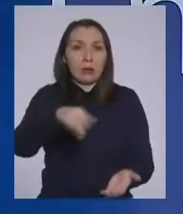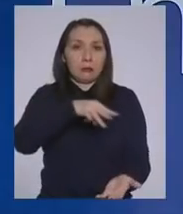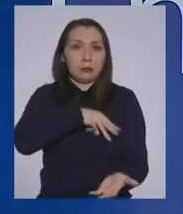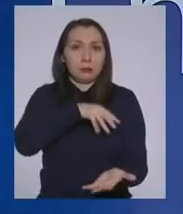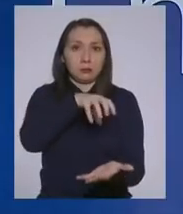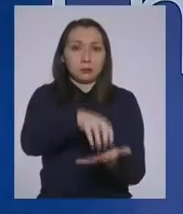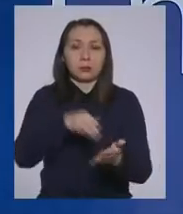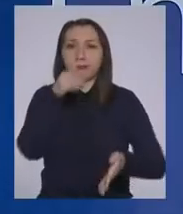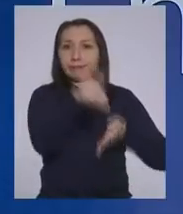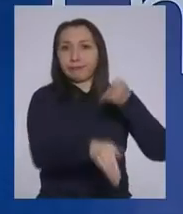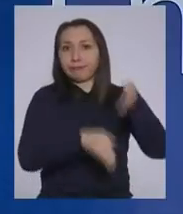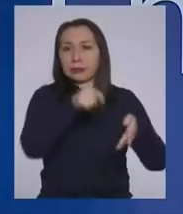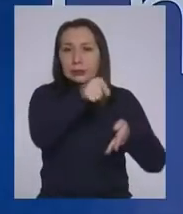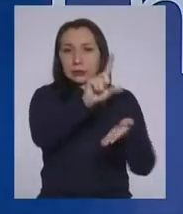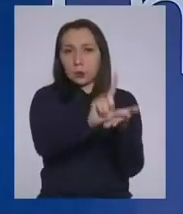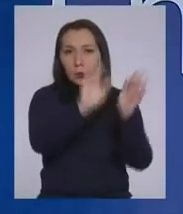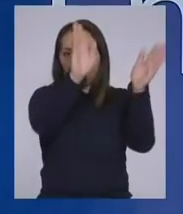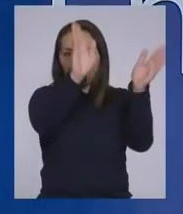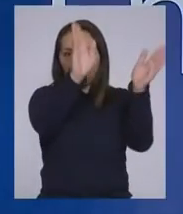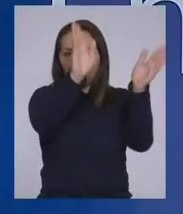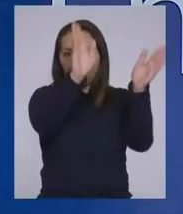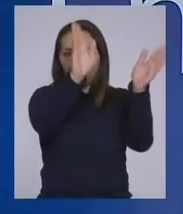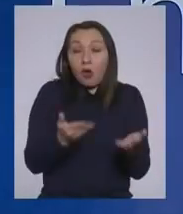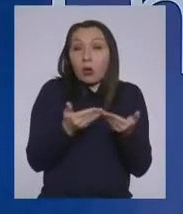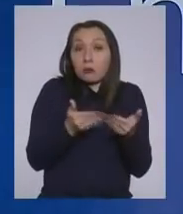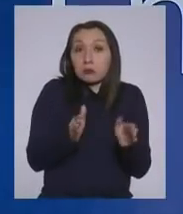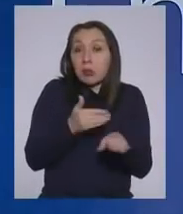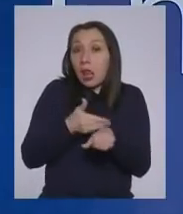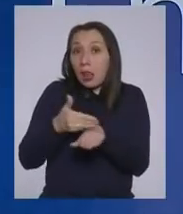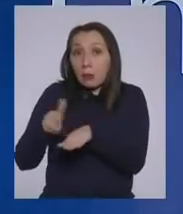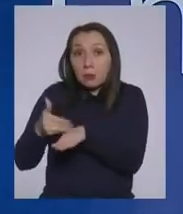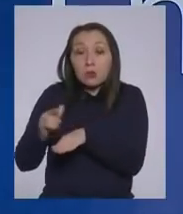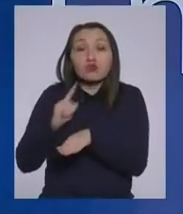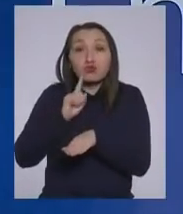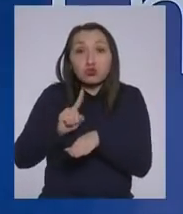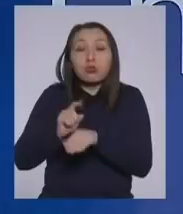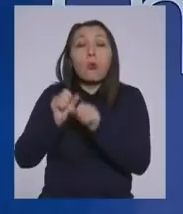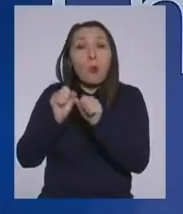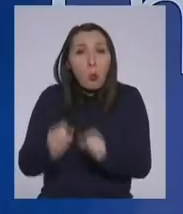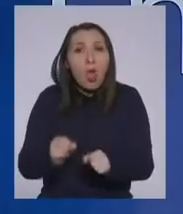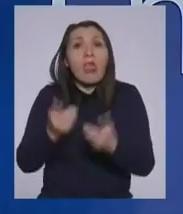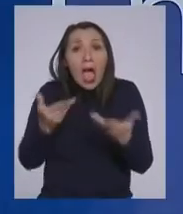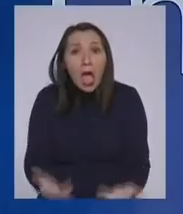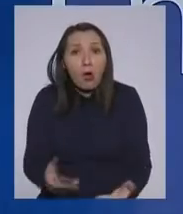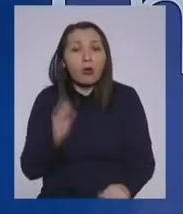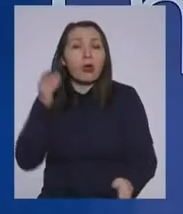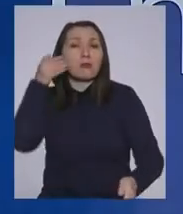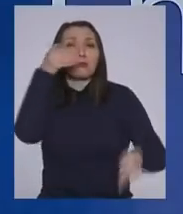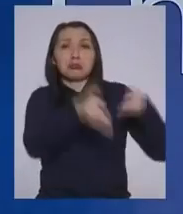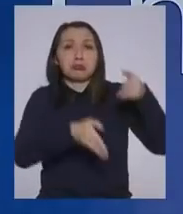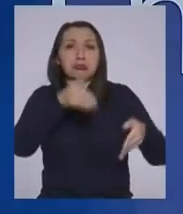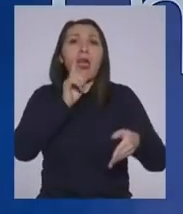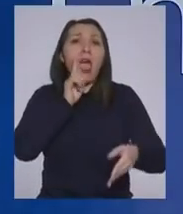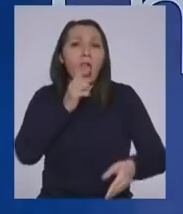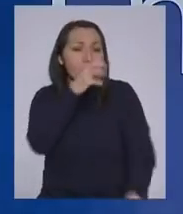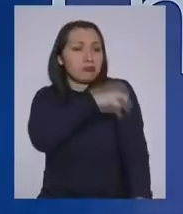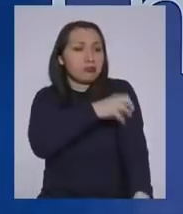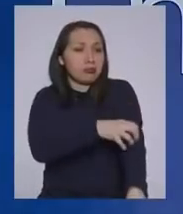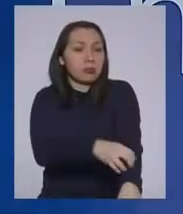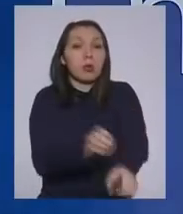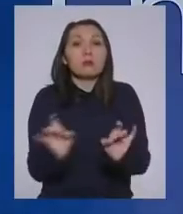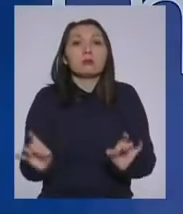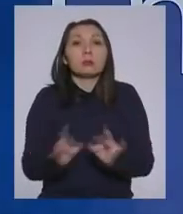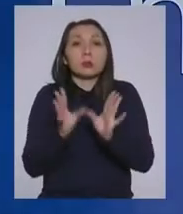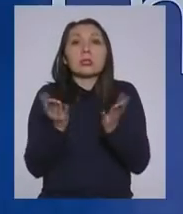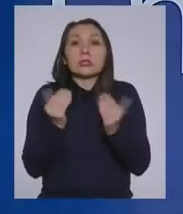región. Y esto ahora queda disponible también para poder recibir pacientes desde otras regiones que también puedan